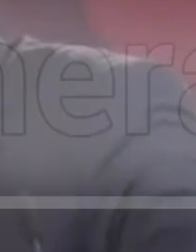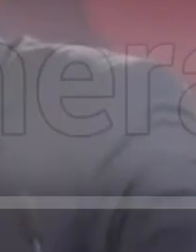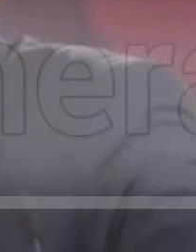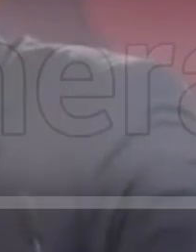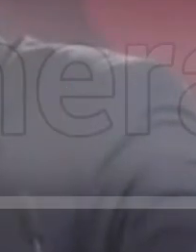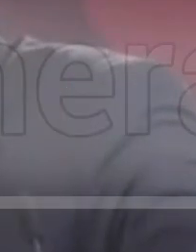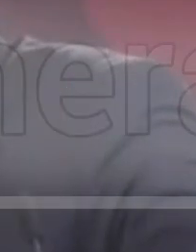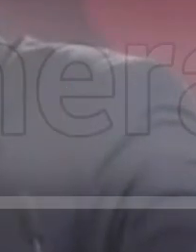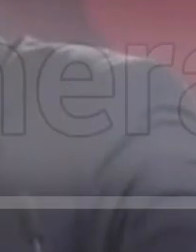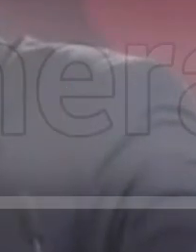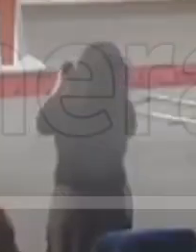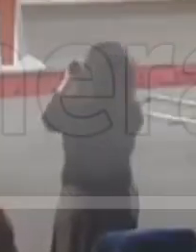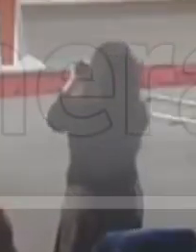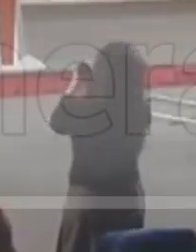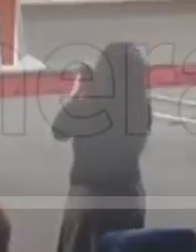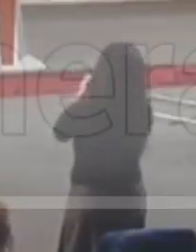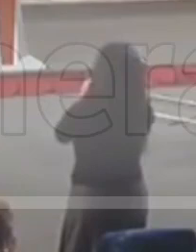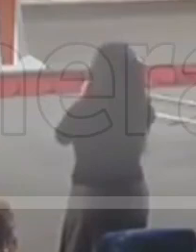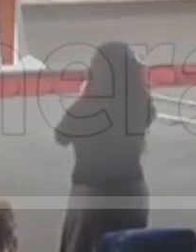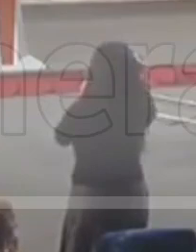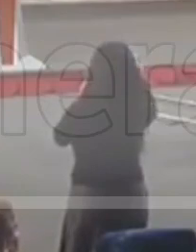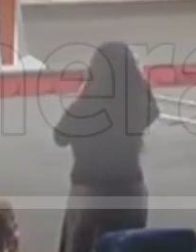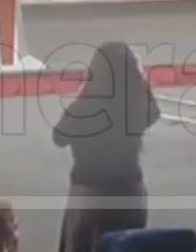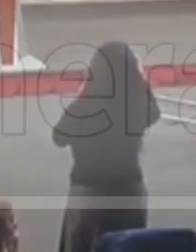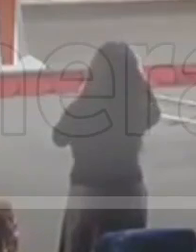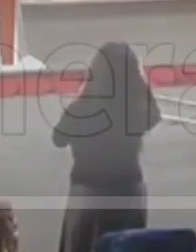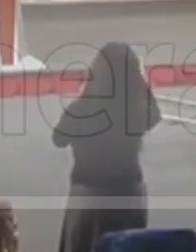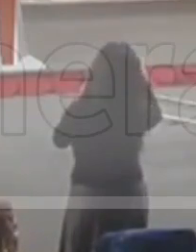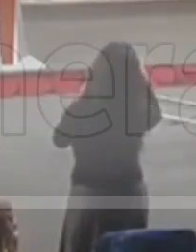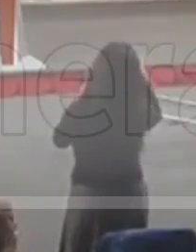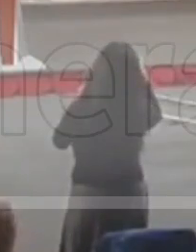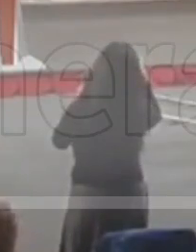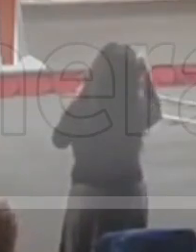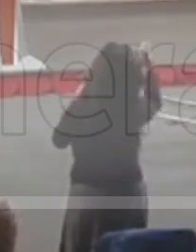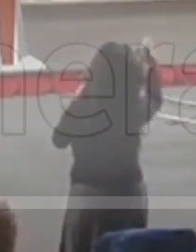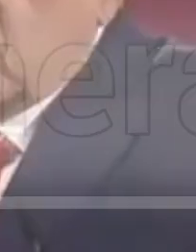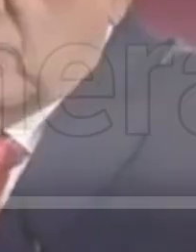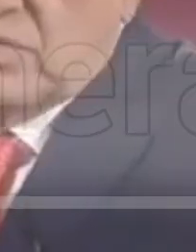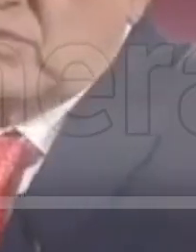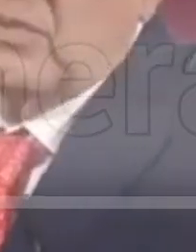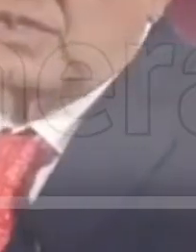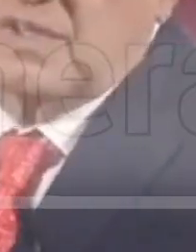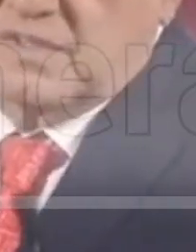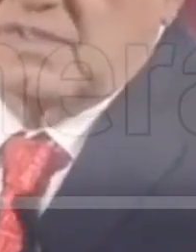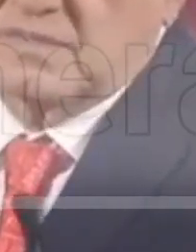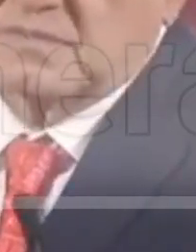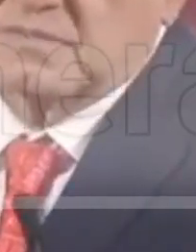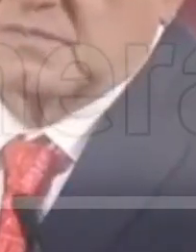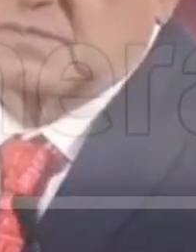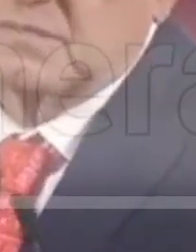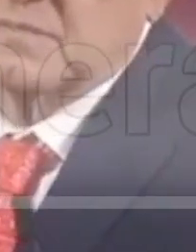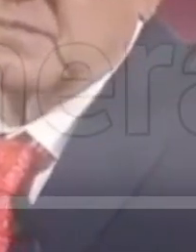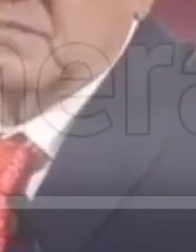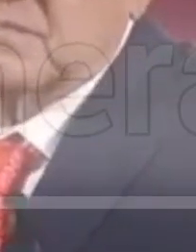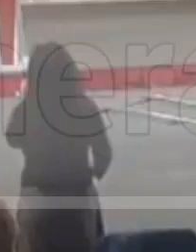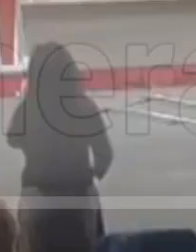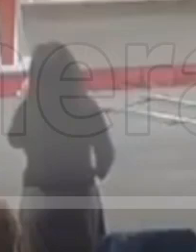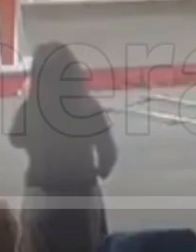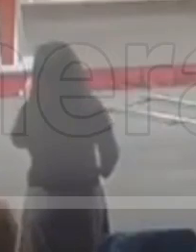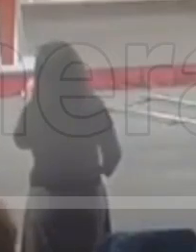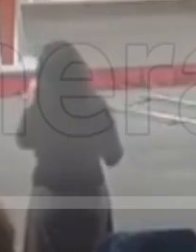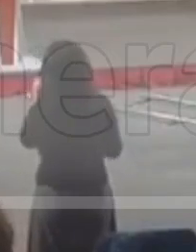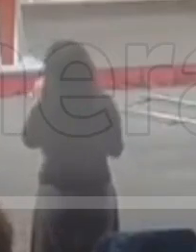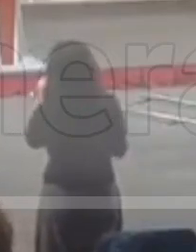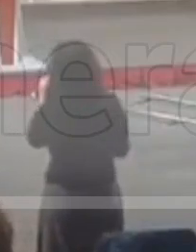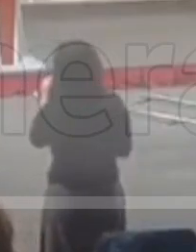la capacidad de dialogar frente a frente con un diálogo sin insultos donde ella realmente pueda